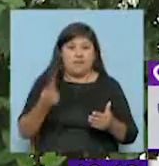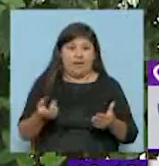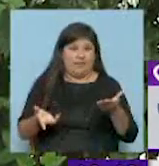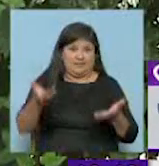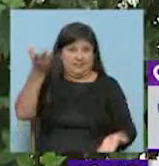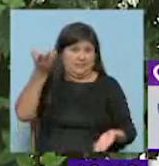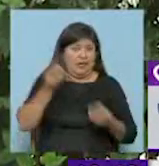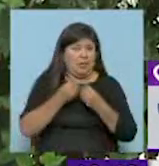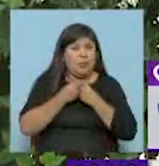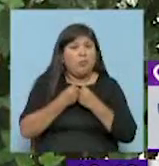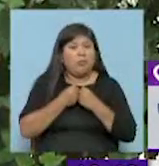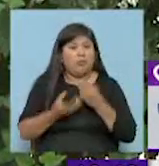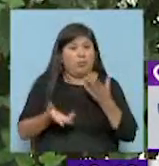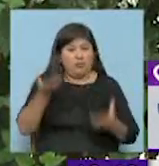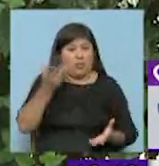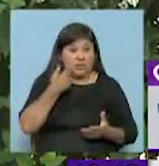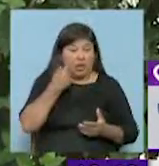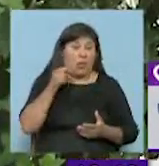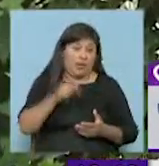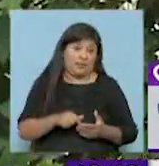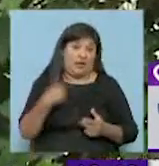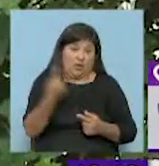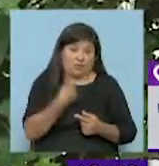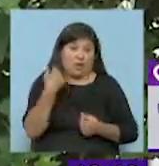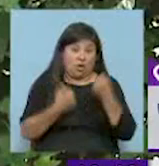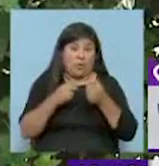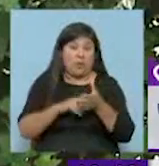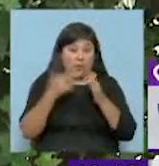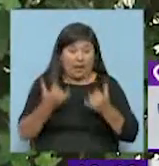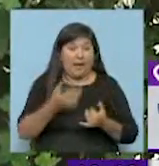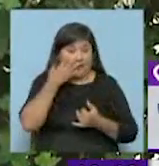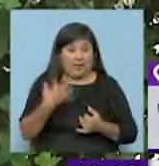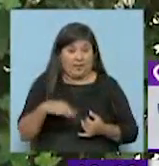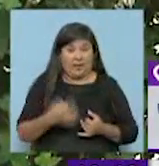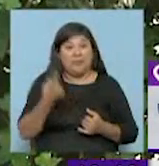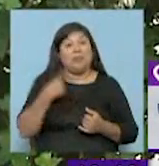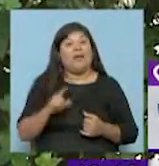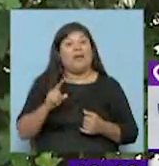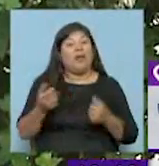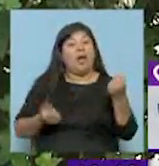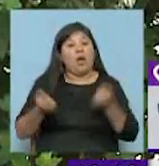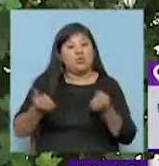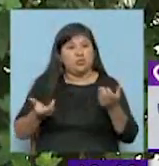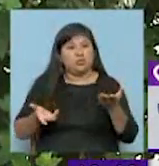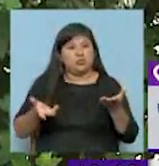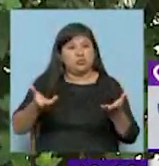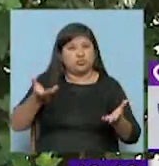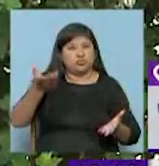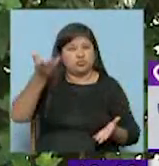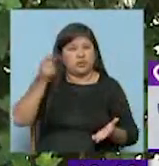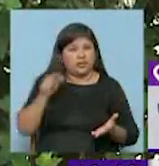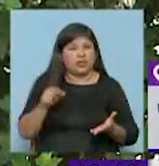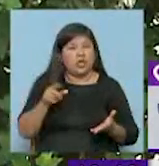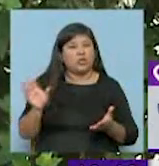época de crisis económica, de corrida cambiaria, que eso impacta, por supuesto, en la producción de los autos, donde todo el auto, o por lo menos